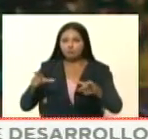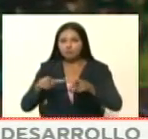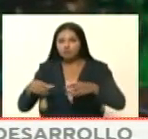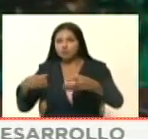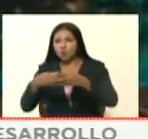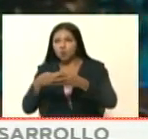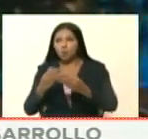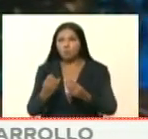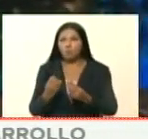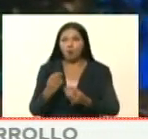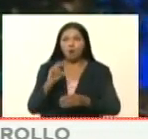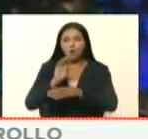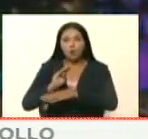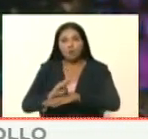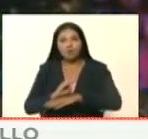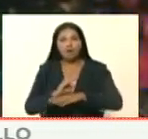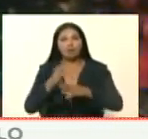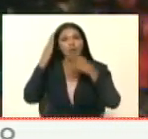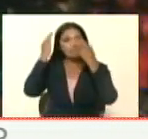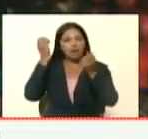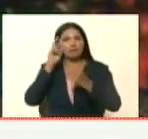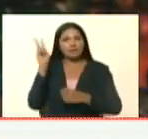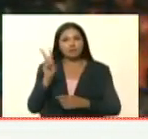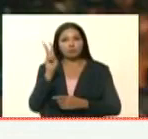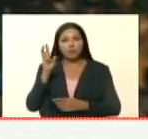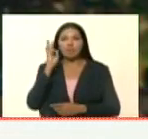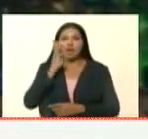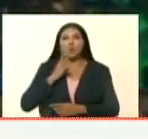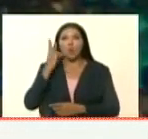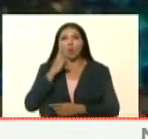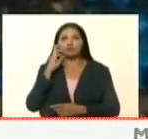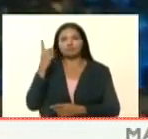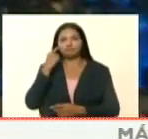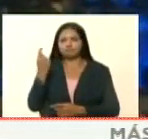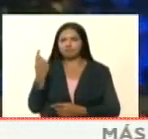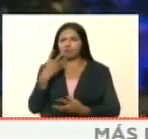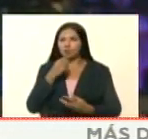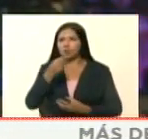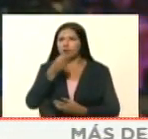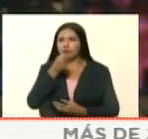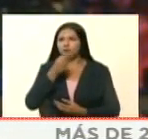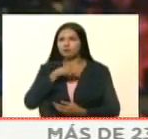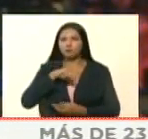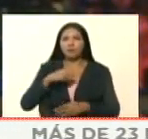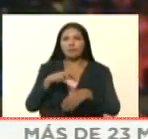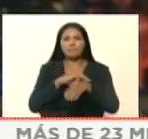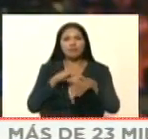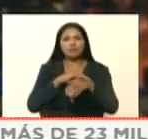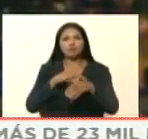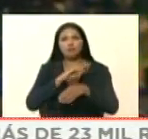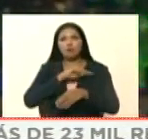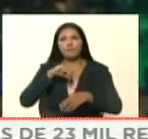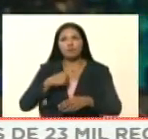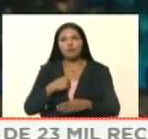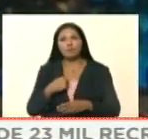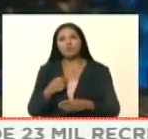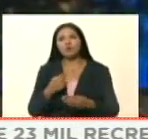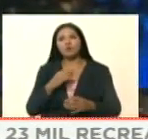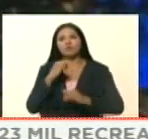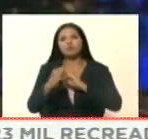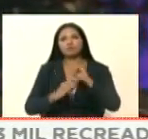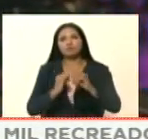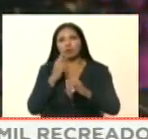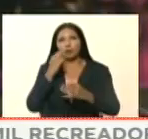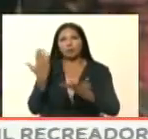colectivo para la protección de la Embajada de Venezuela en Washington, de inmediato vamos a escuchar las declaraciones del ministro del Poder Popular para Relaciones Exteriores,